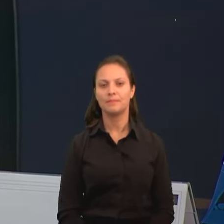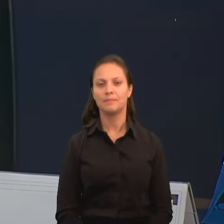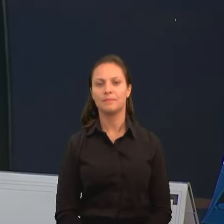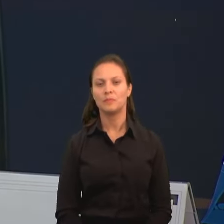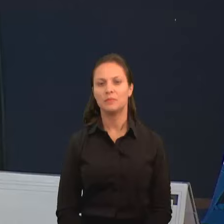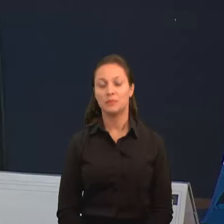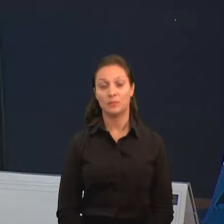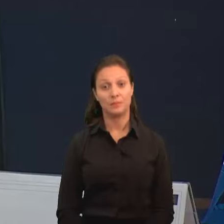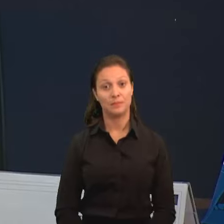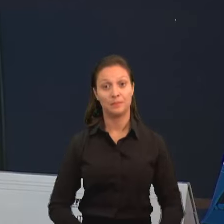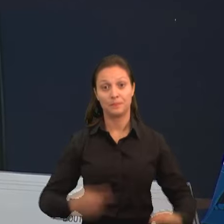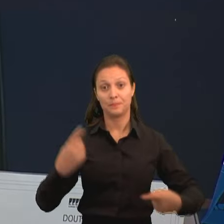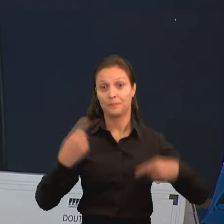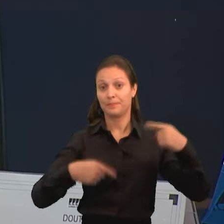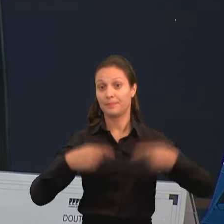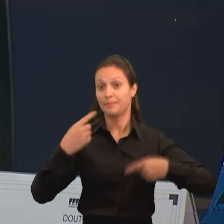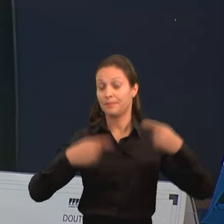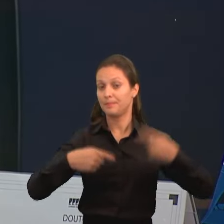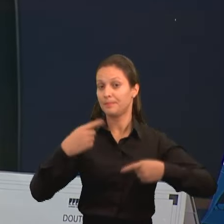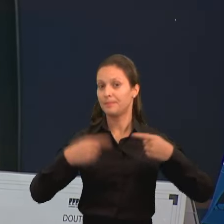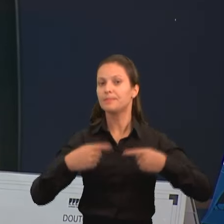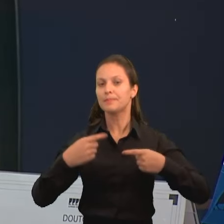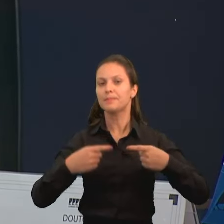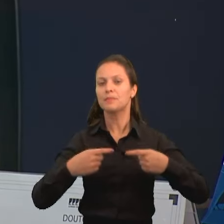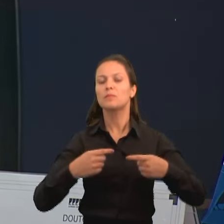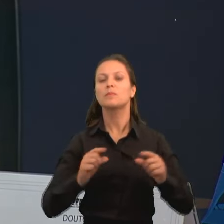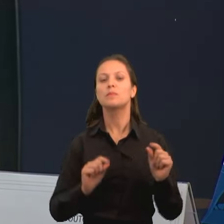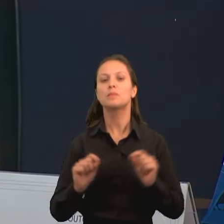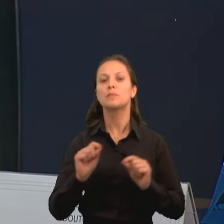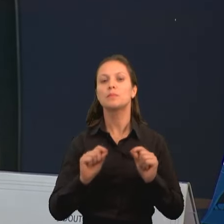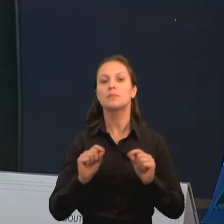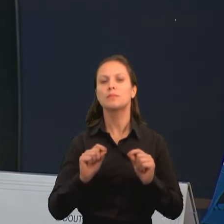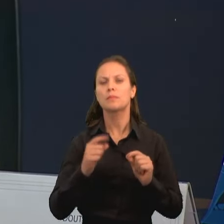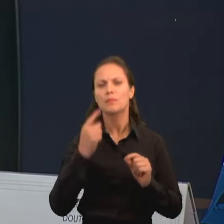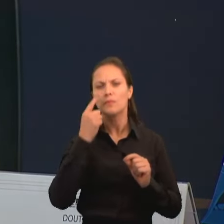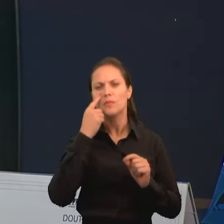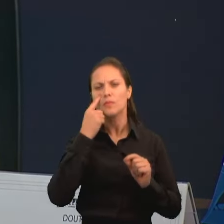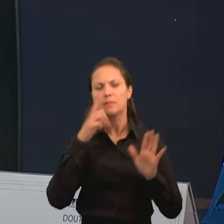un potencial de uso. Debates. ¿Existe un debate